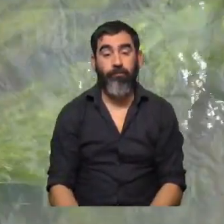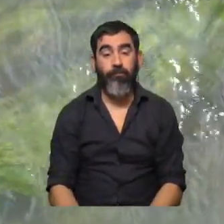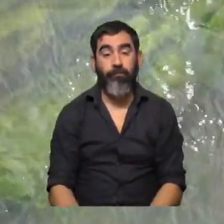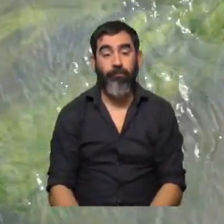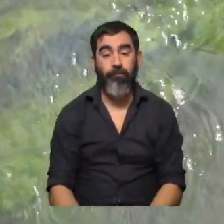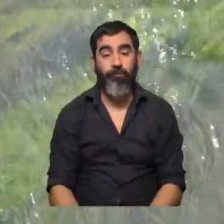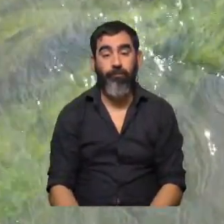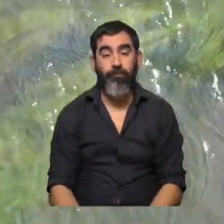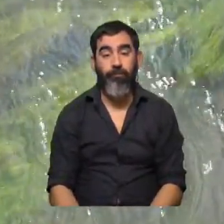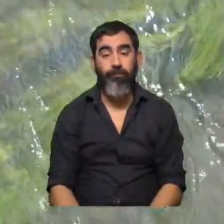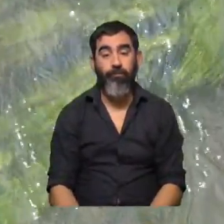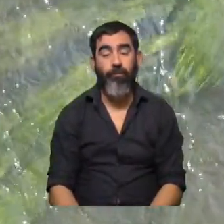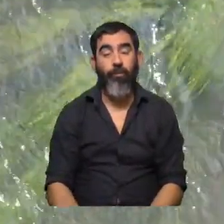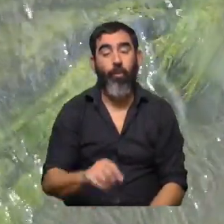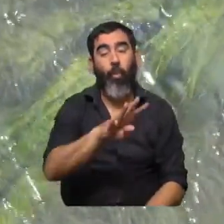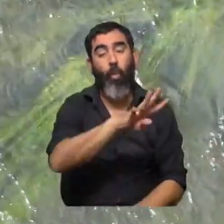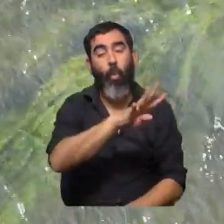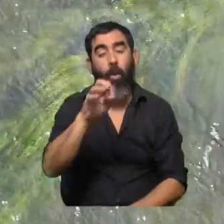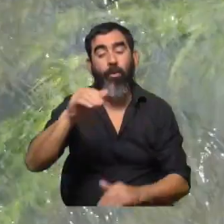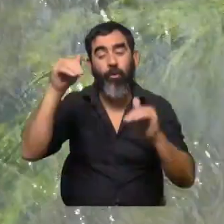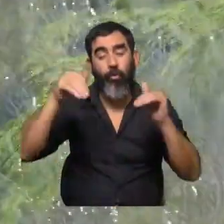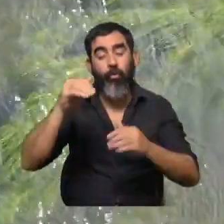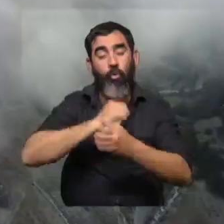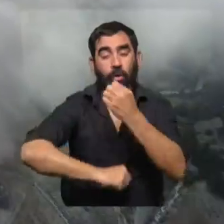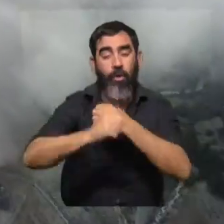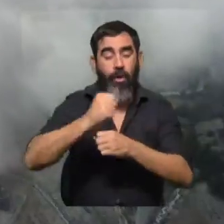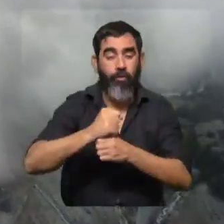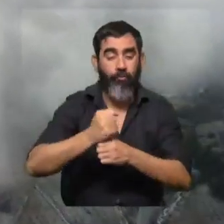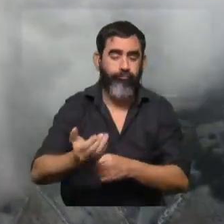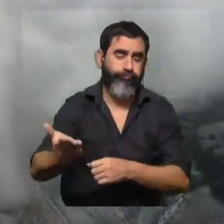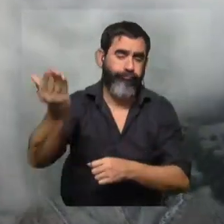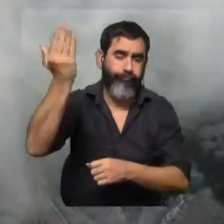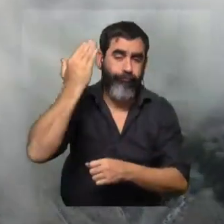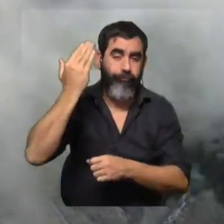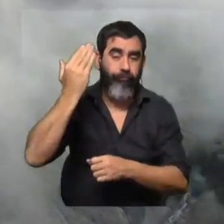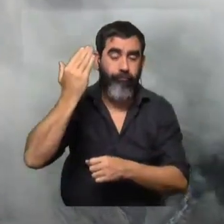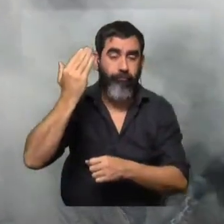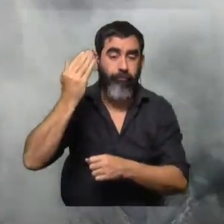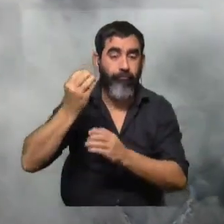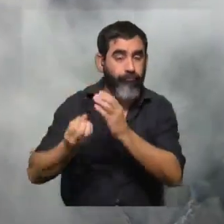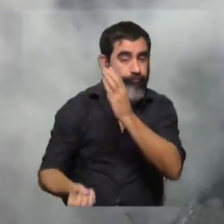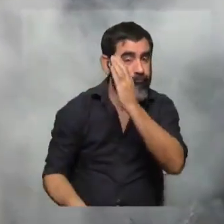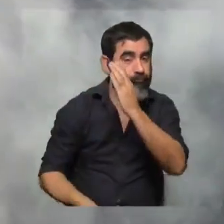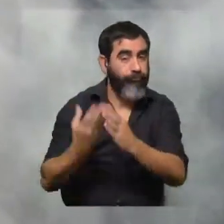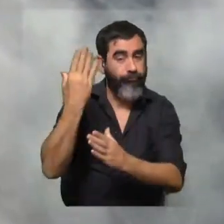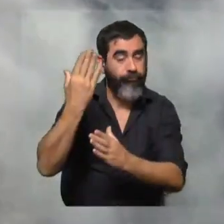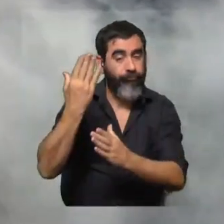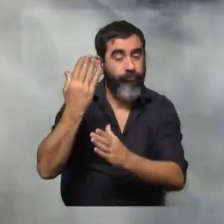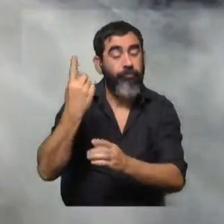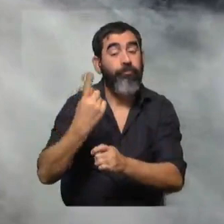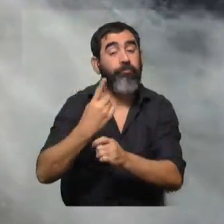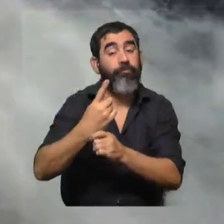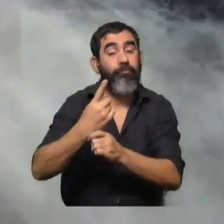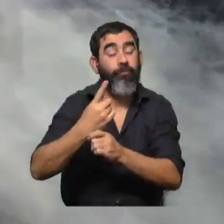Digamos que hace más de 400 millones de años, 400 y pico millones de años, que sería el surgimiento de las primeras